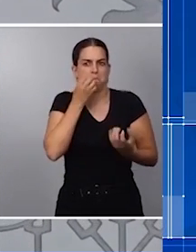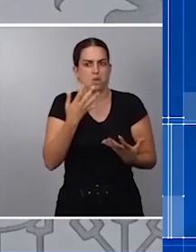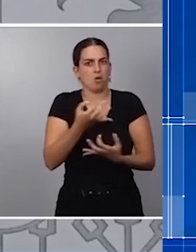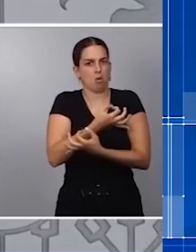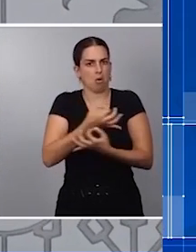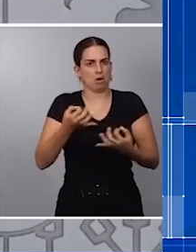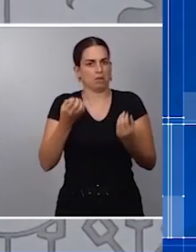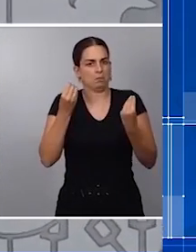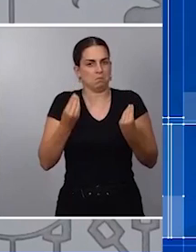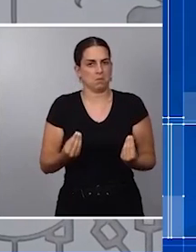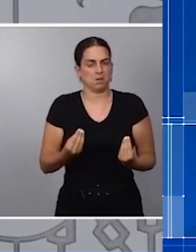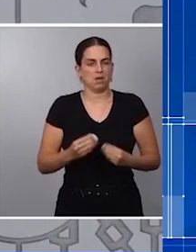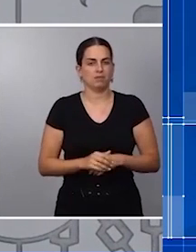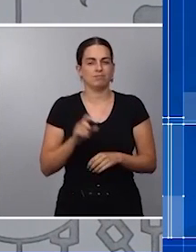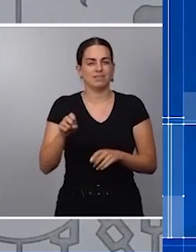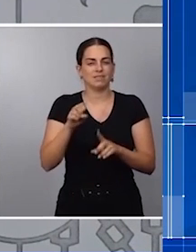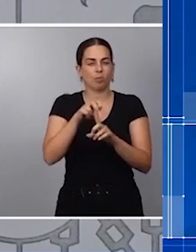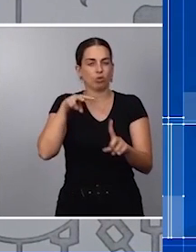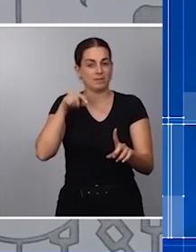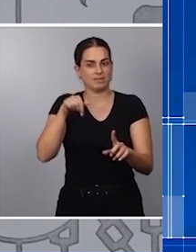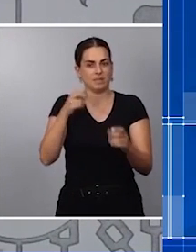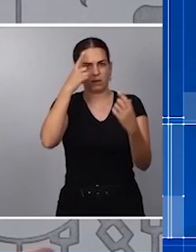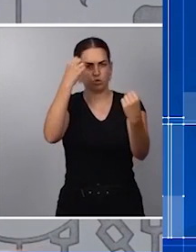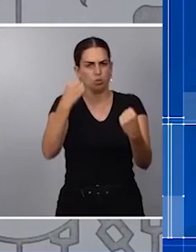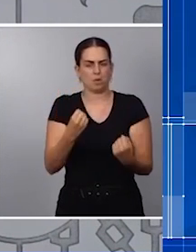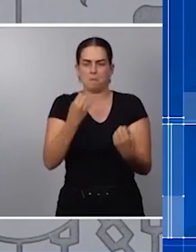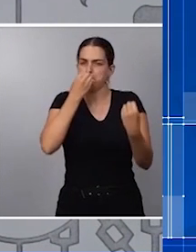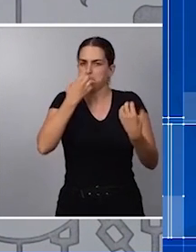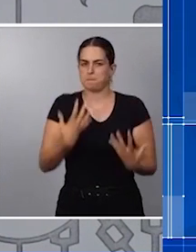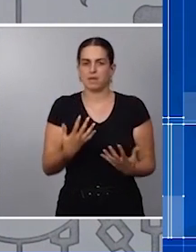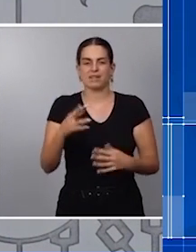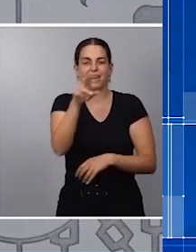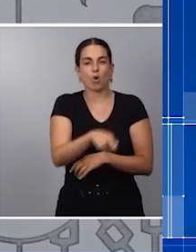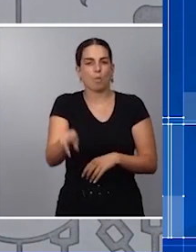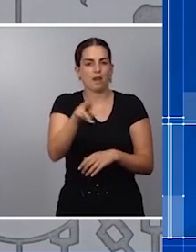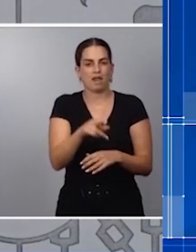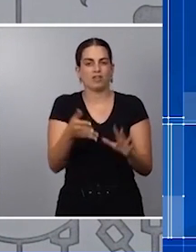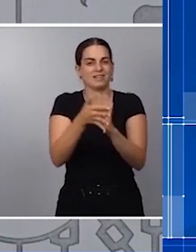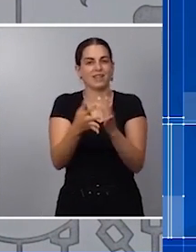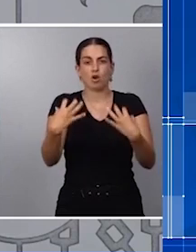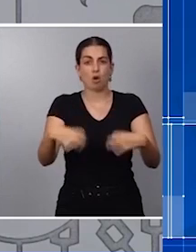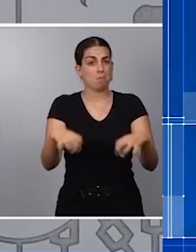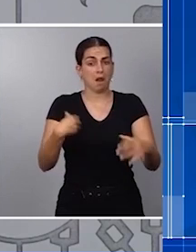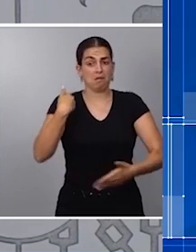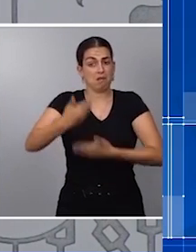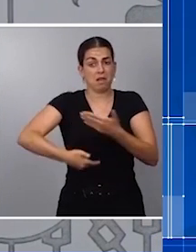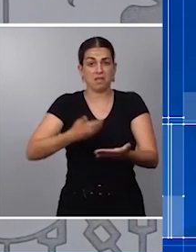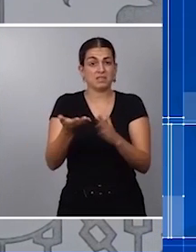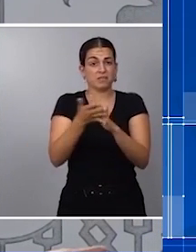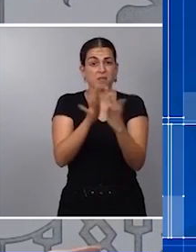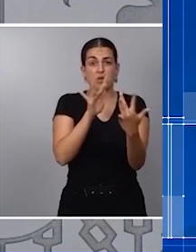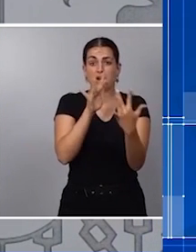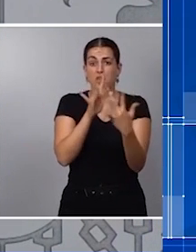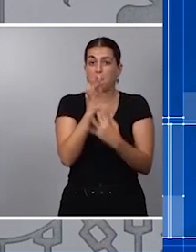vista institucional, de recuperación en definitiva de la normalidad, de lo que tiene que ser una relación, una buena relación entre